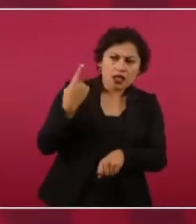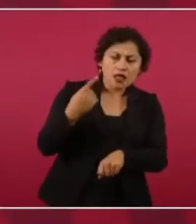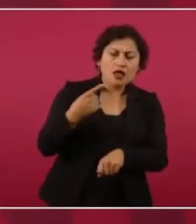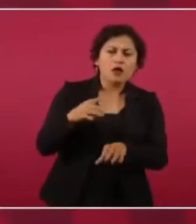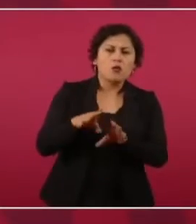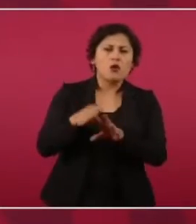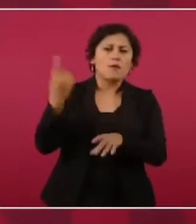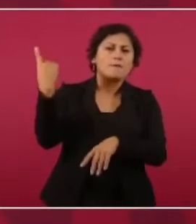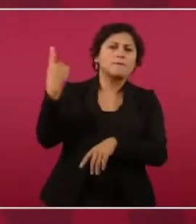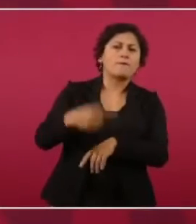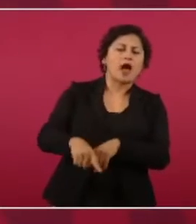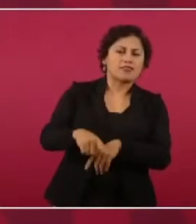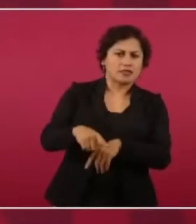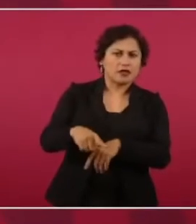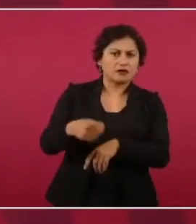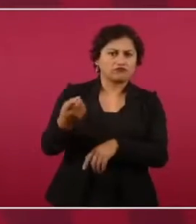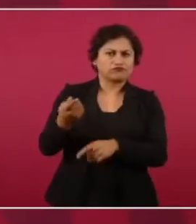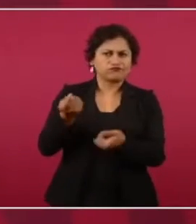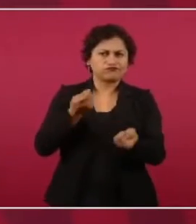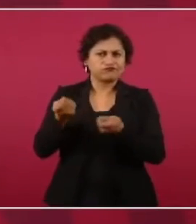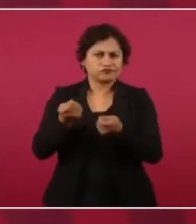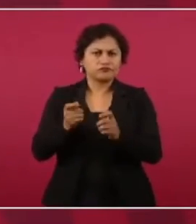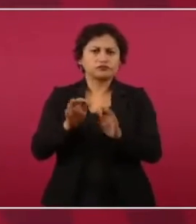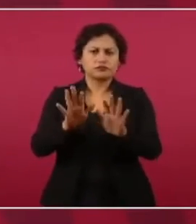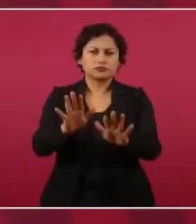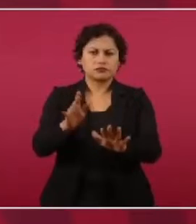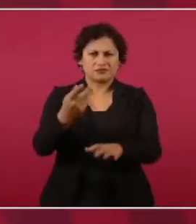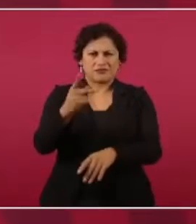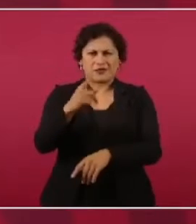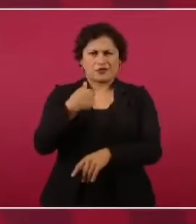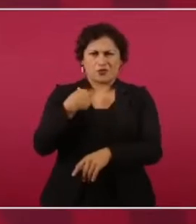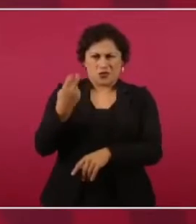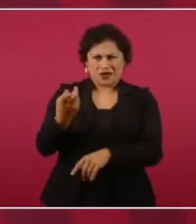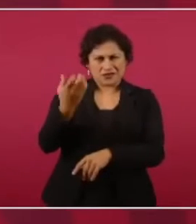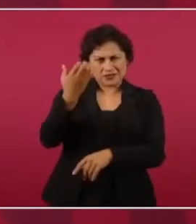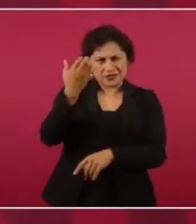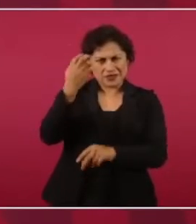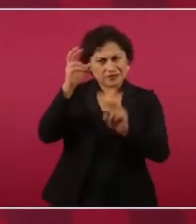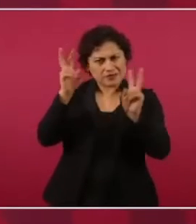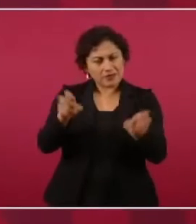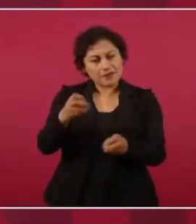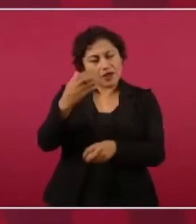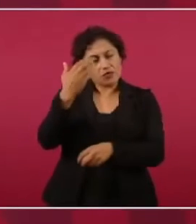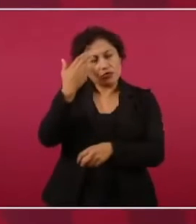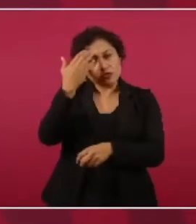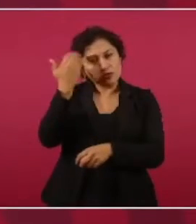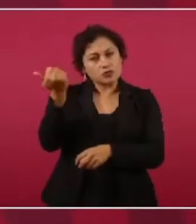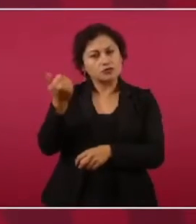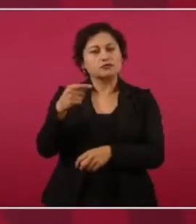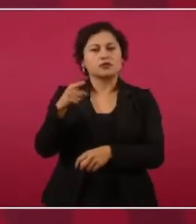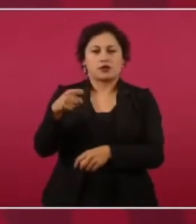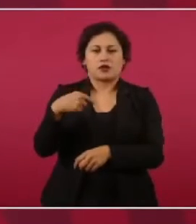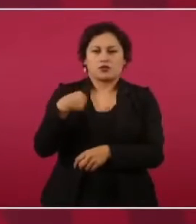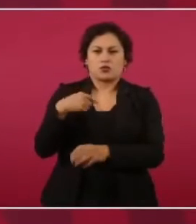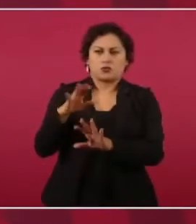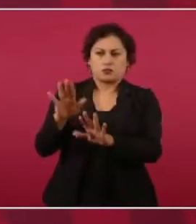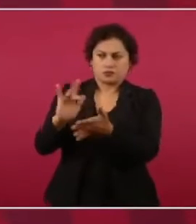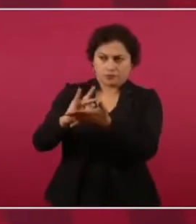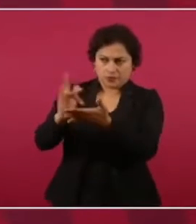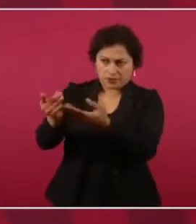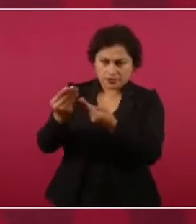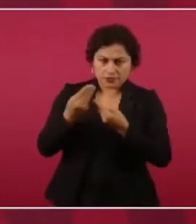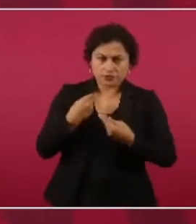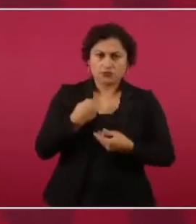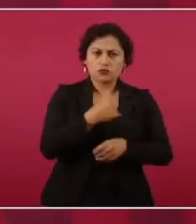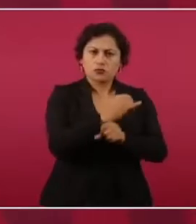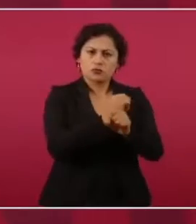vez que lo escucho. De todas maneras, vamos a investigar vamos a saber de qué